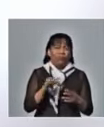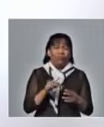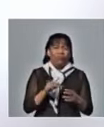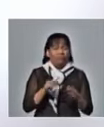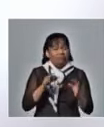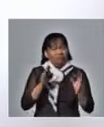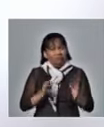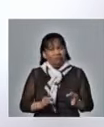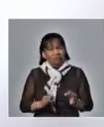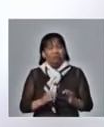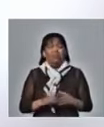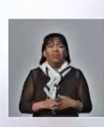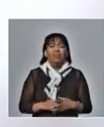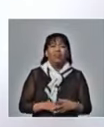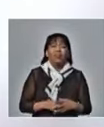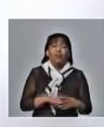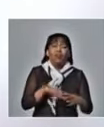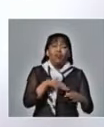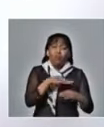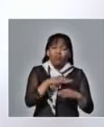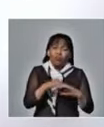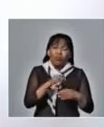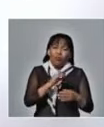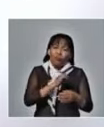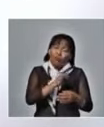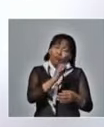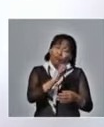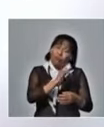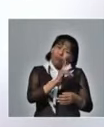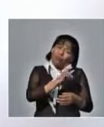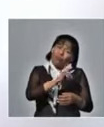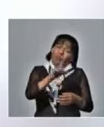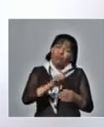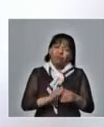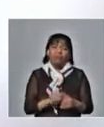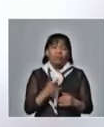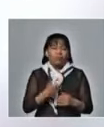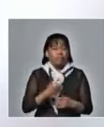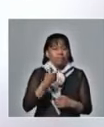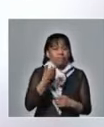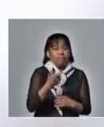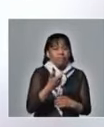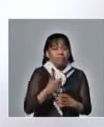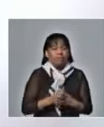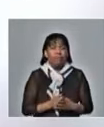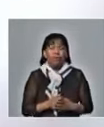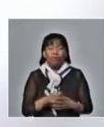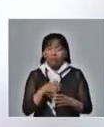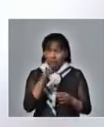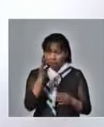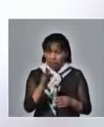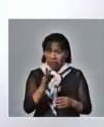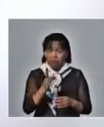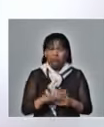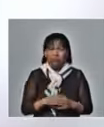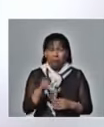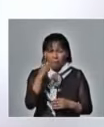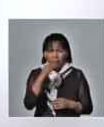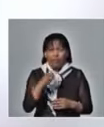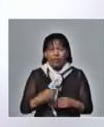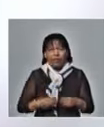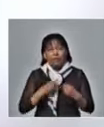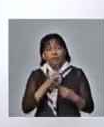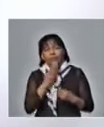carrera judicial, los profesionalizaremos, les pagaremos lo correcto para que vivan